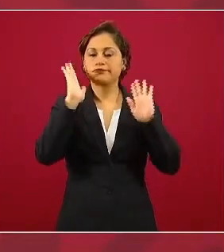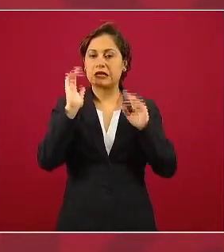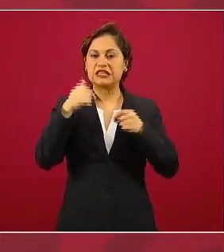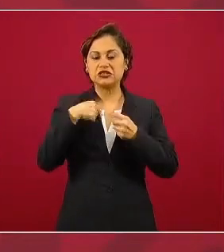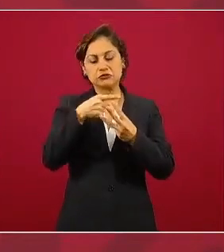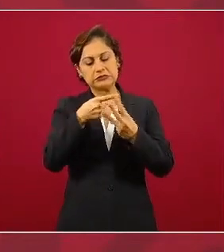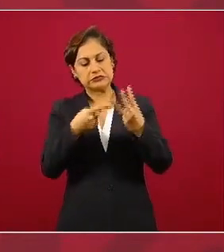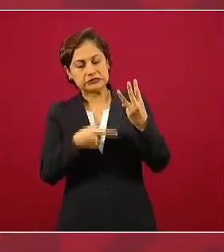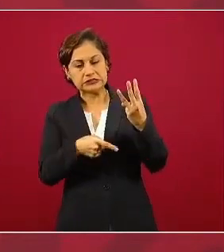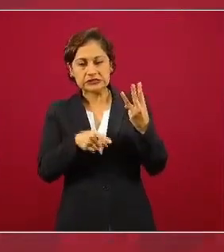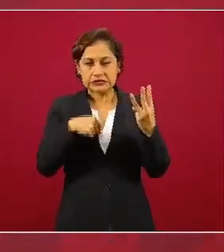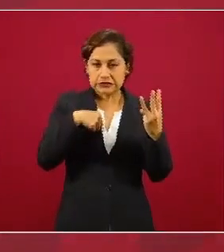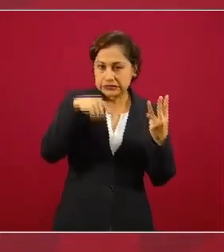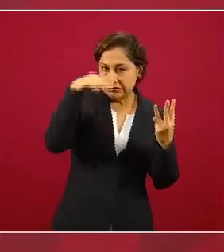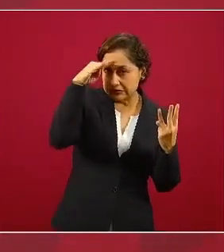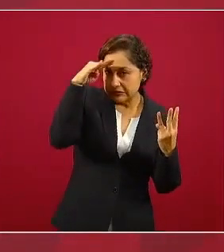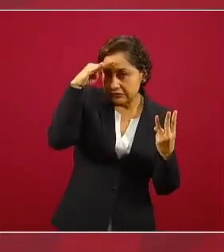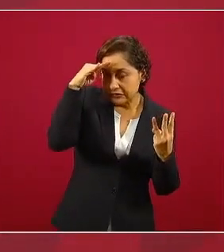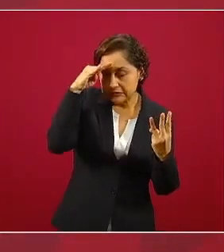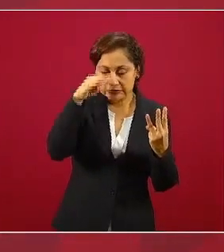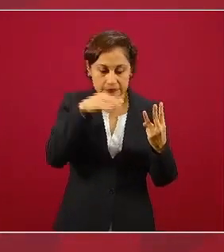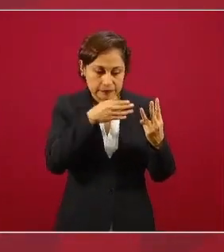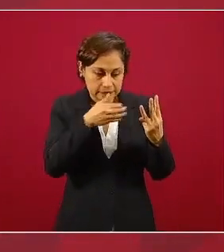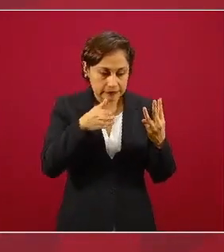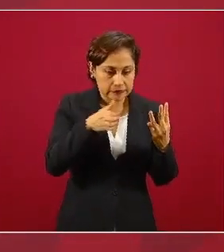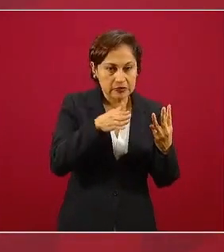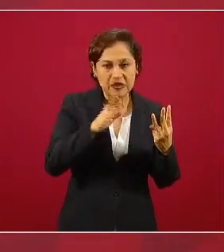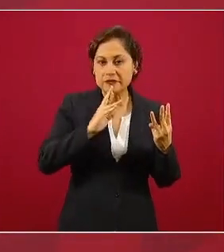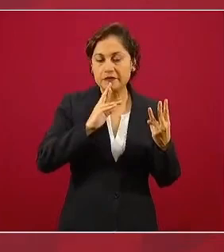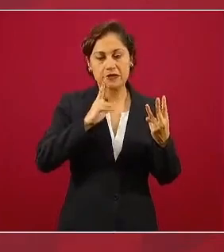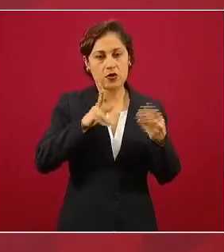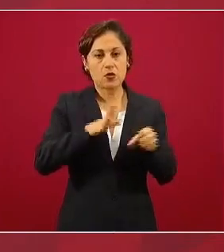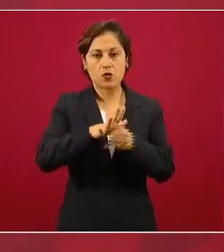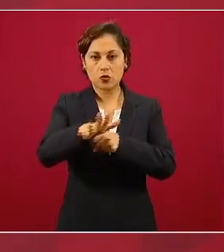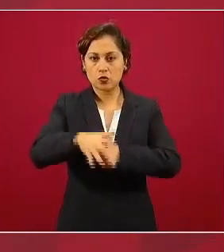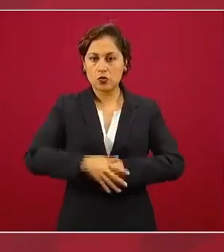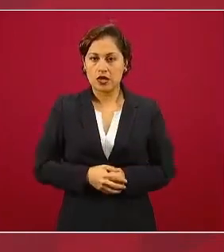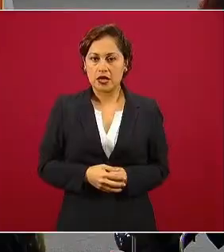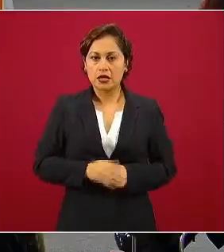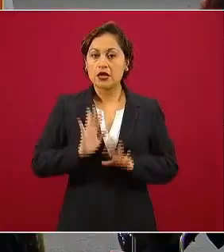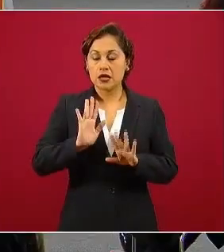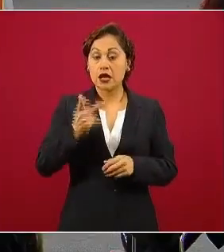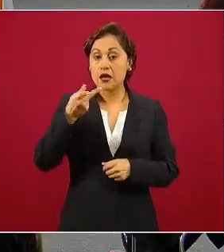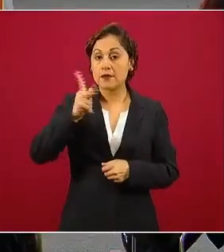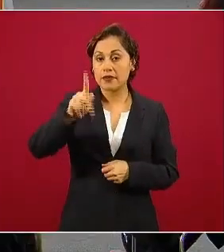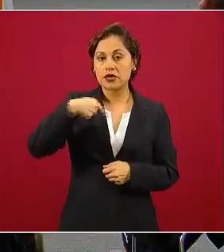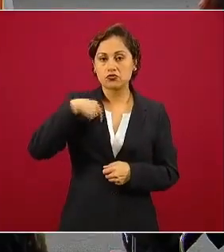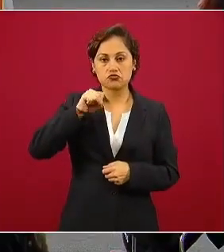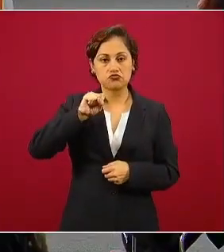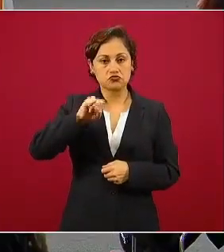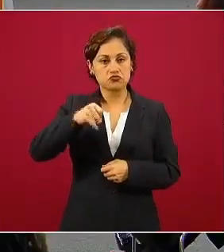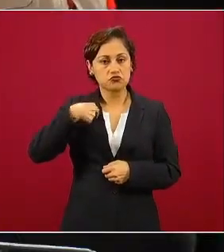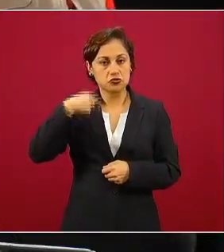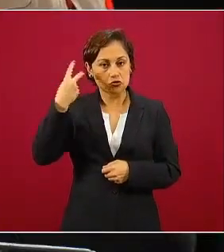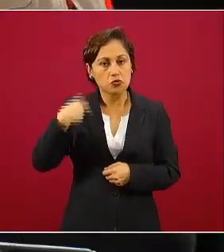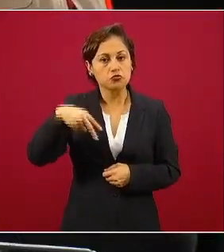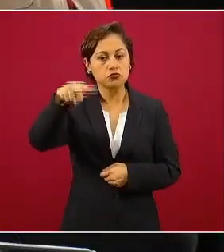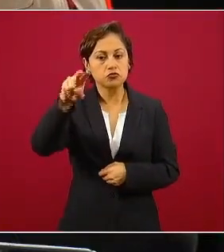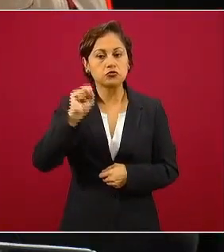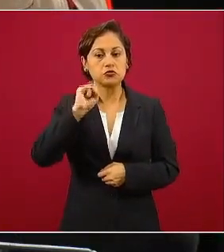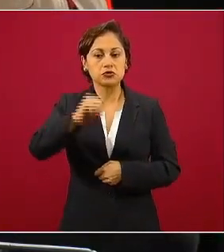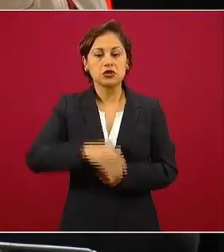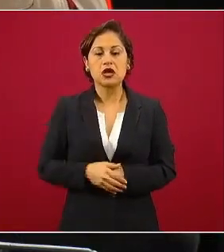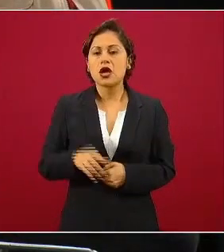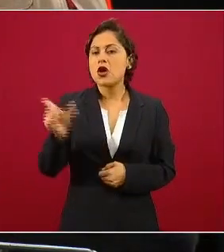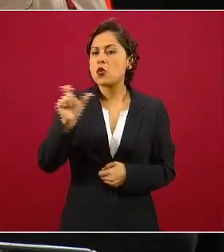viendo qué es lo más conveniente, pero sí voy a salir. ¿Y cuándo más o menos definiría el